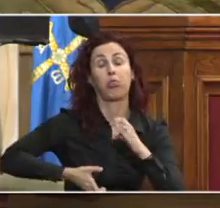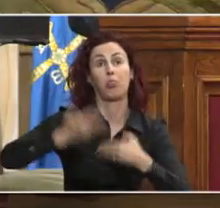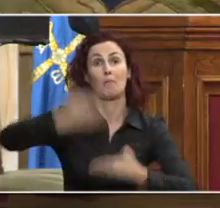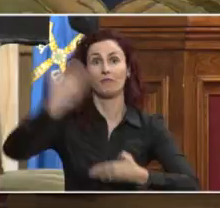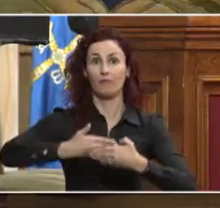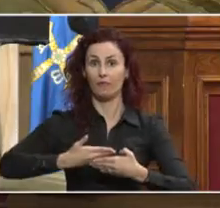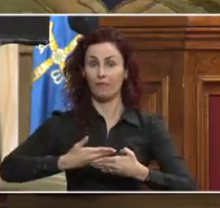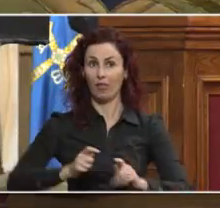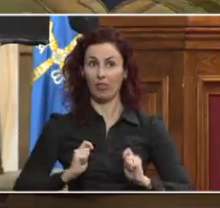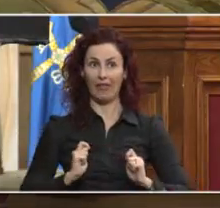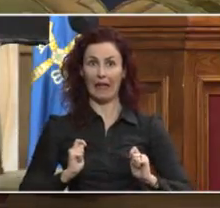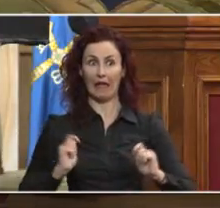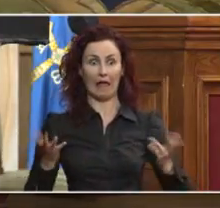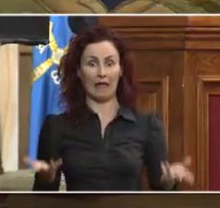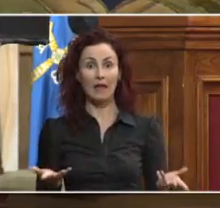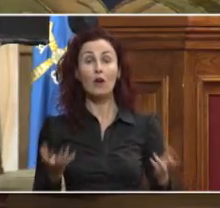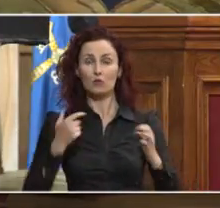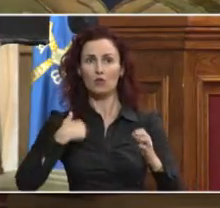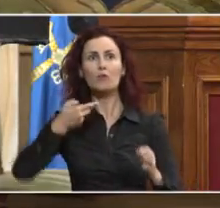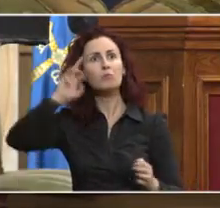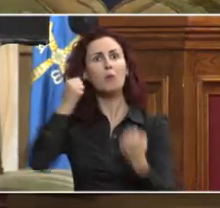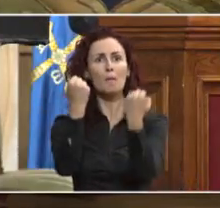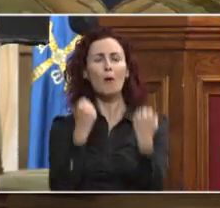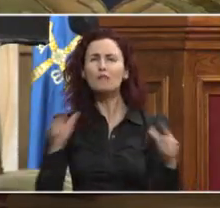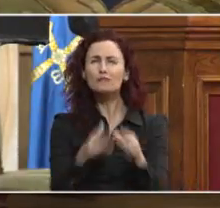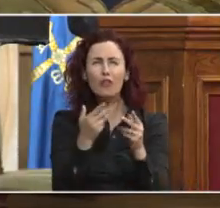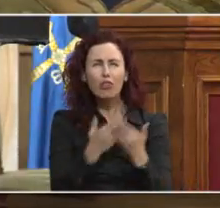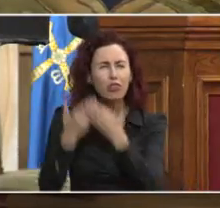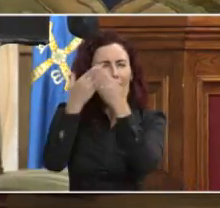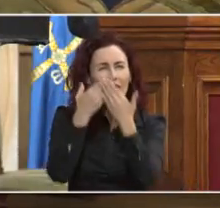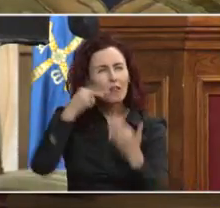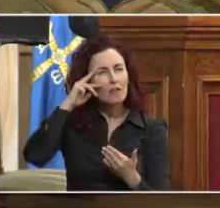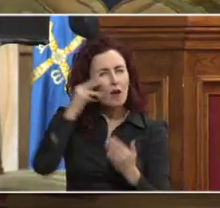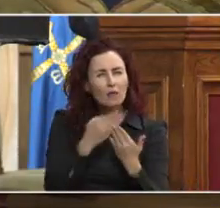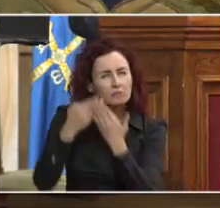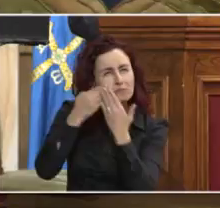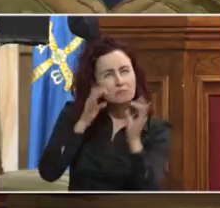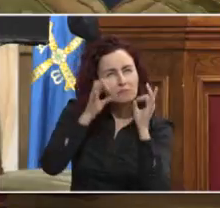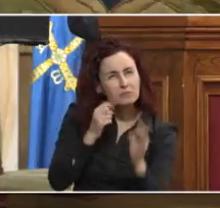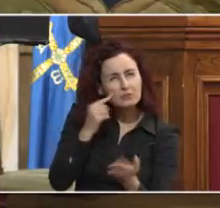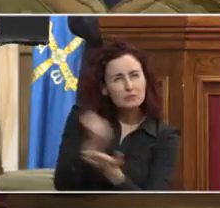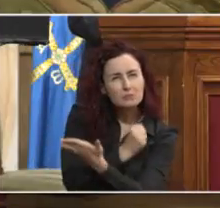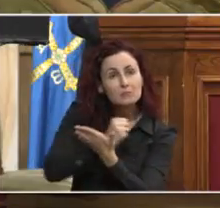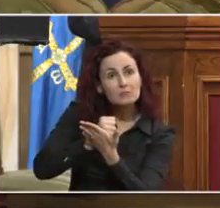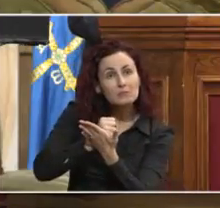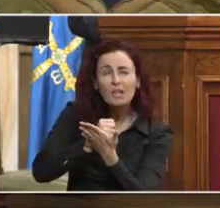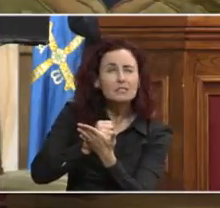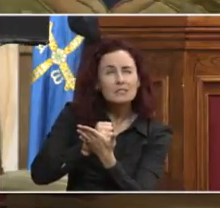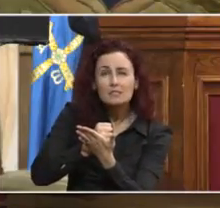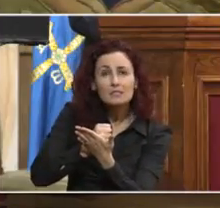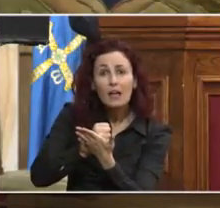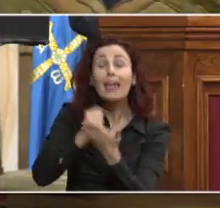deshumaniza. Comunicólogos expertos en comunicación, sociólogos expertos en sociedad, semiólogos expertos en